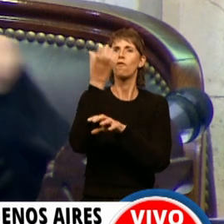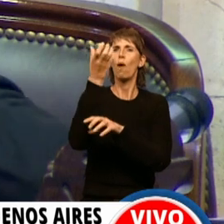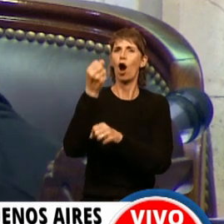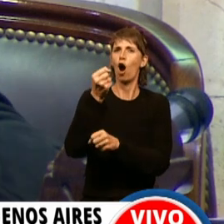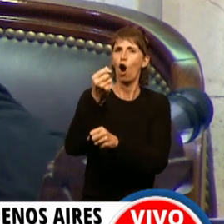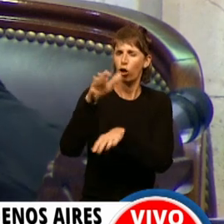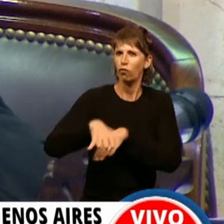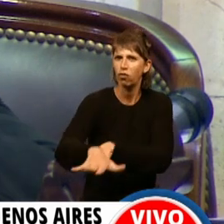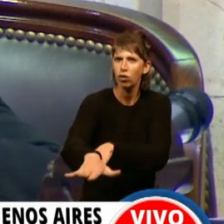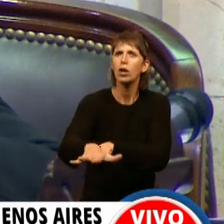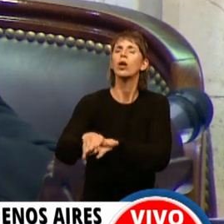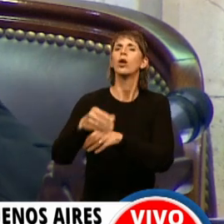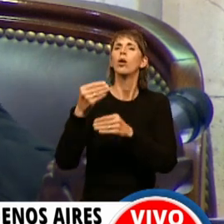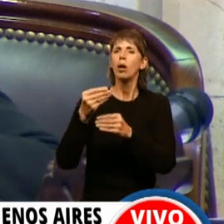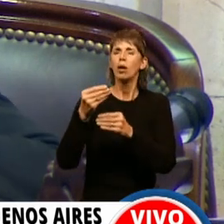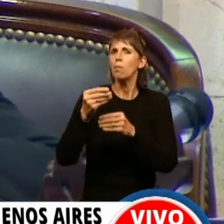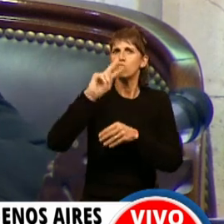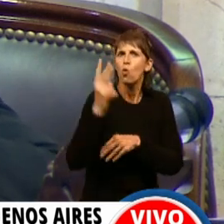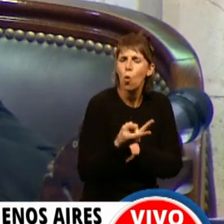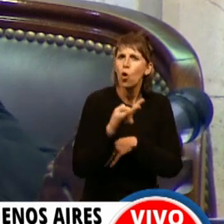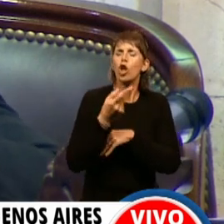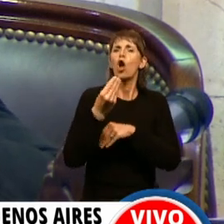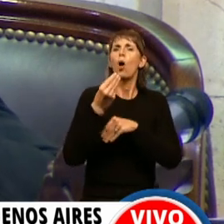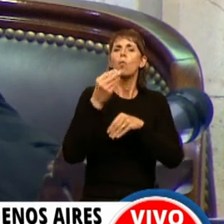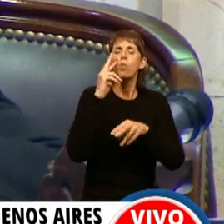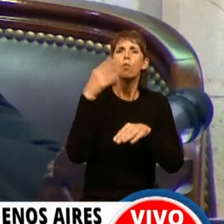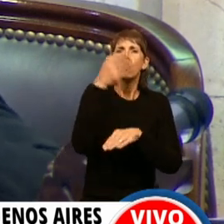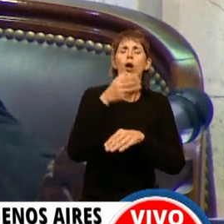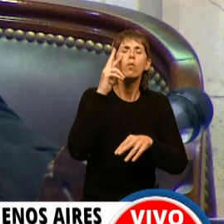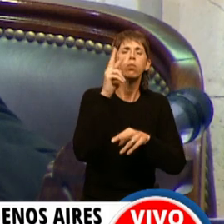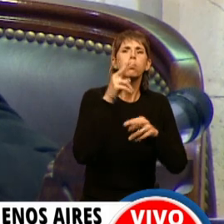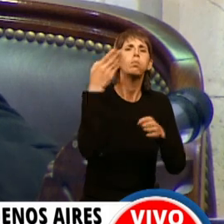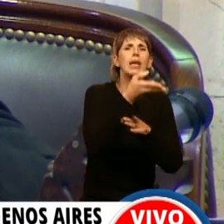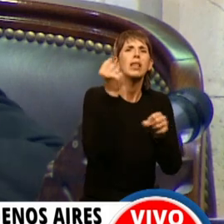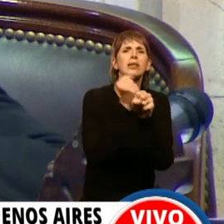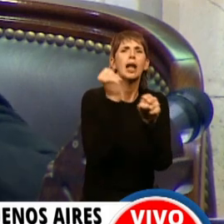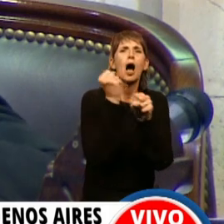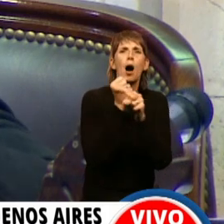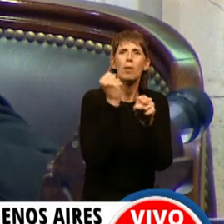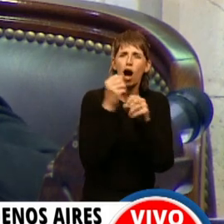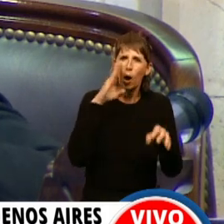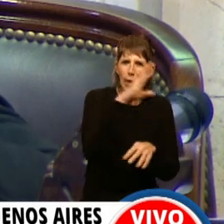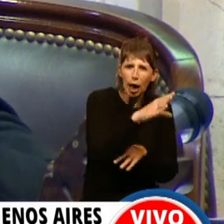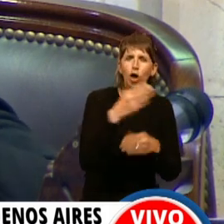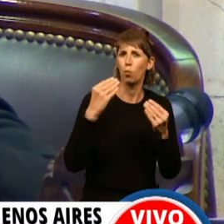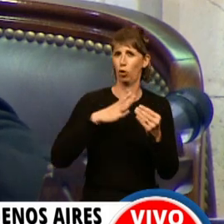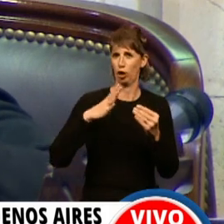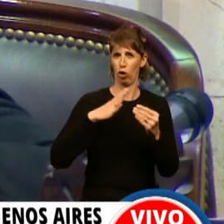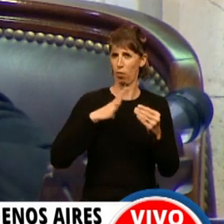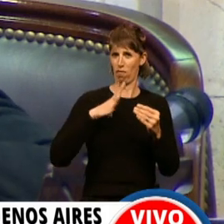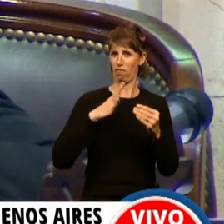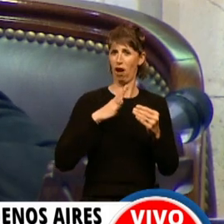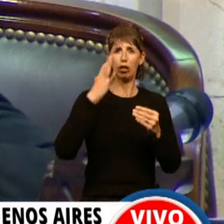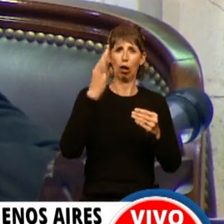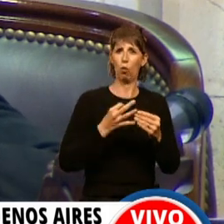perdió la habitación de buscar un trabajo clandestino porque todavía a fondo no se aplica el cupo en la